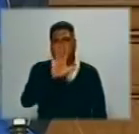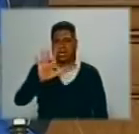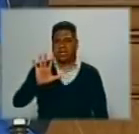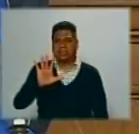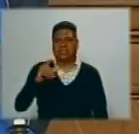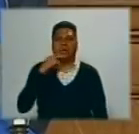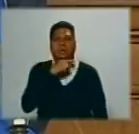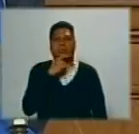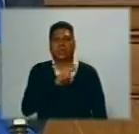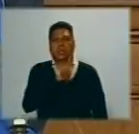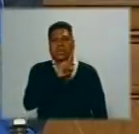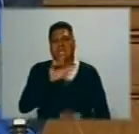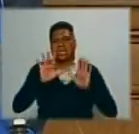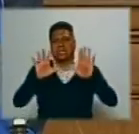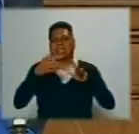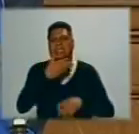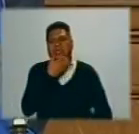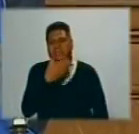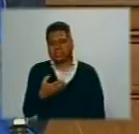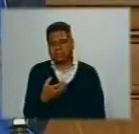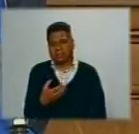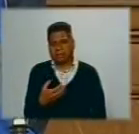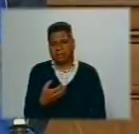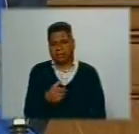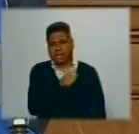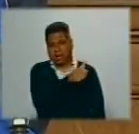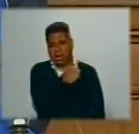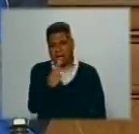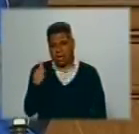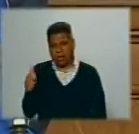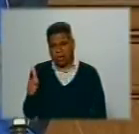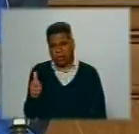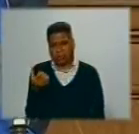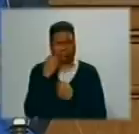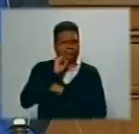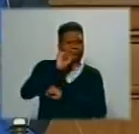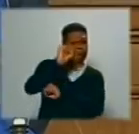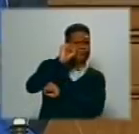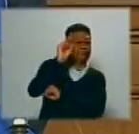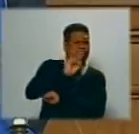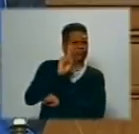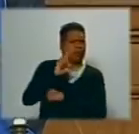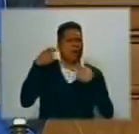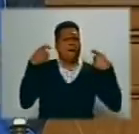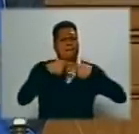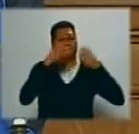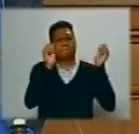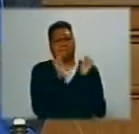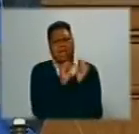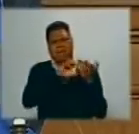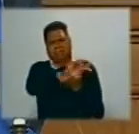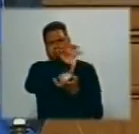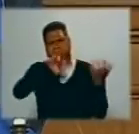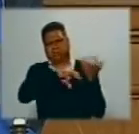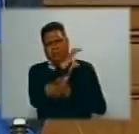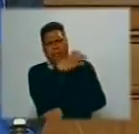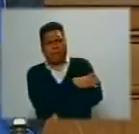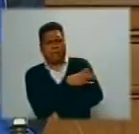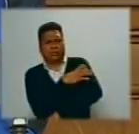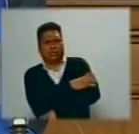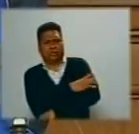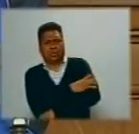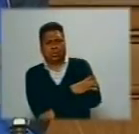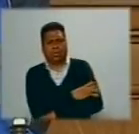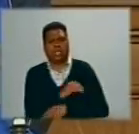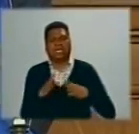10 de diciembre de 2017 respectivamente, la violencia fascista con la cual un sector reducido bajo el amparo